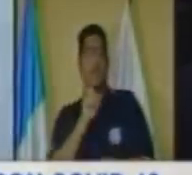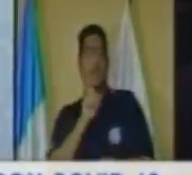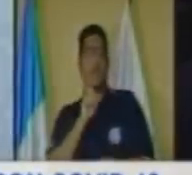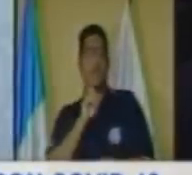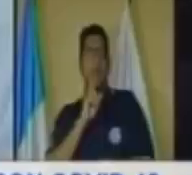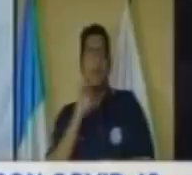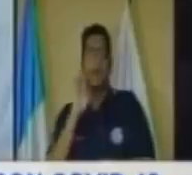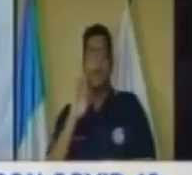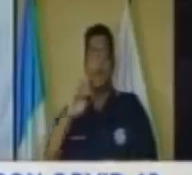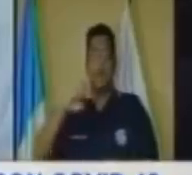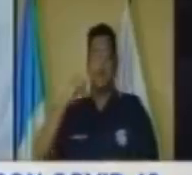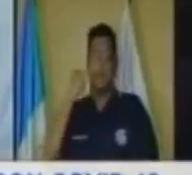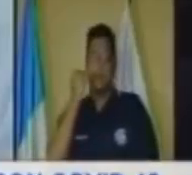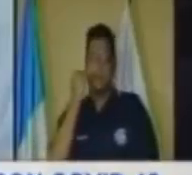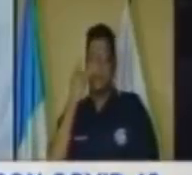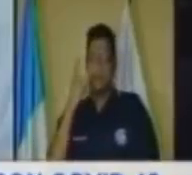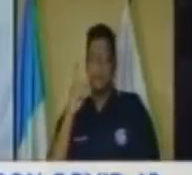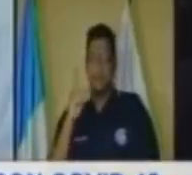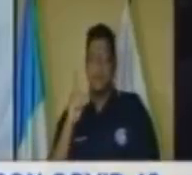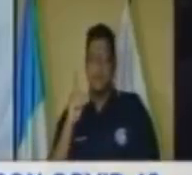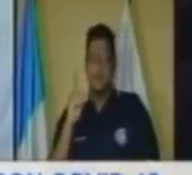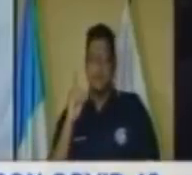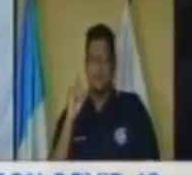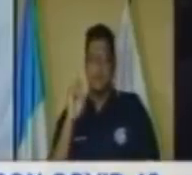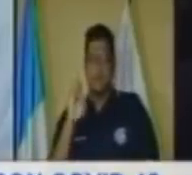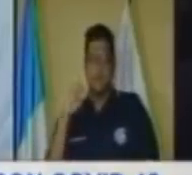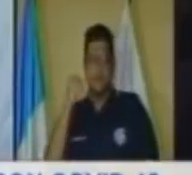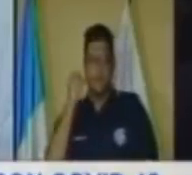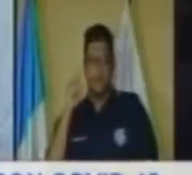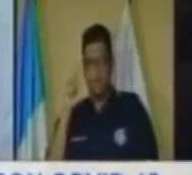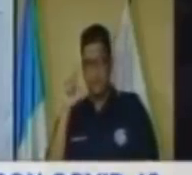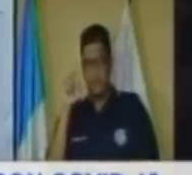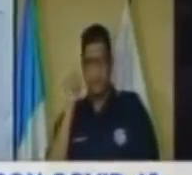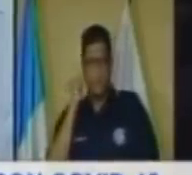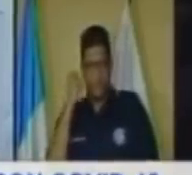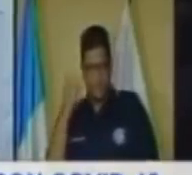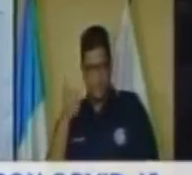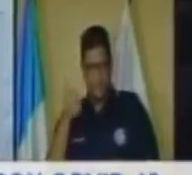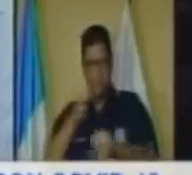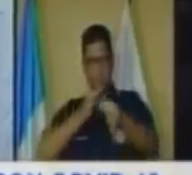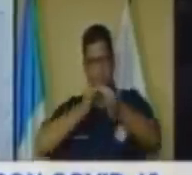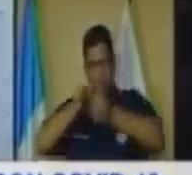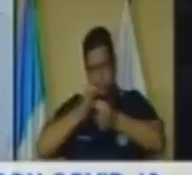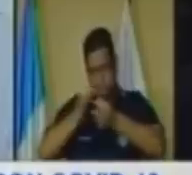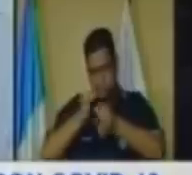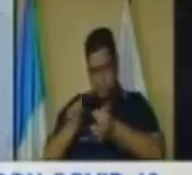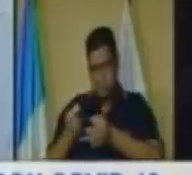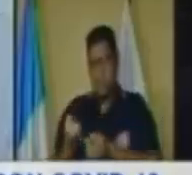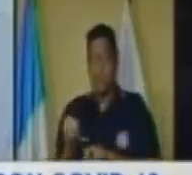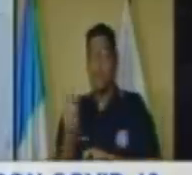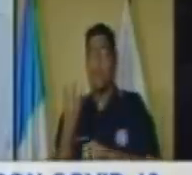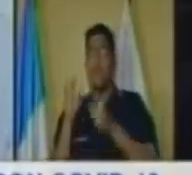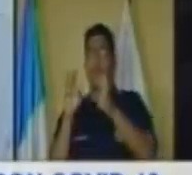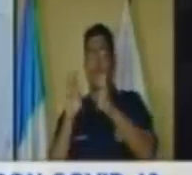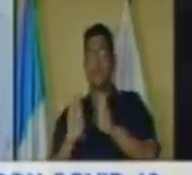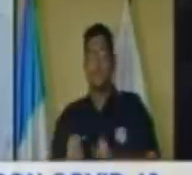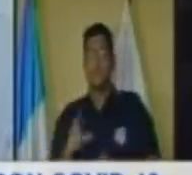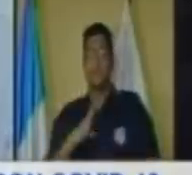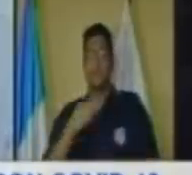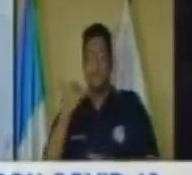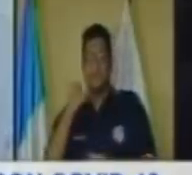el doctor Manuel Sagastume, quien les va a explicar cuántos tenemos ya